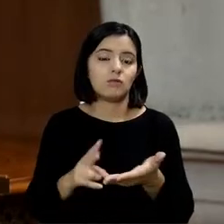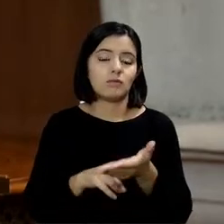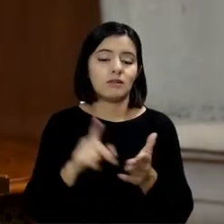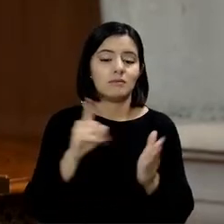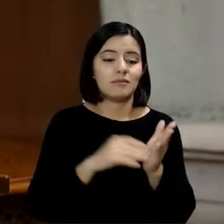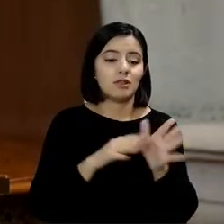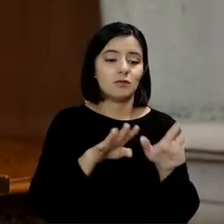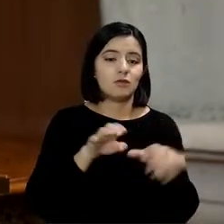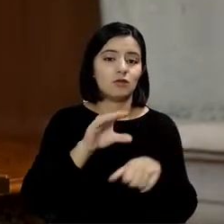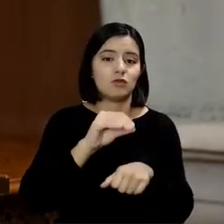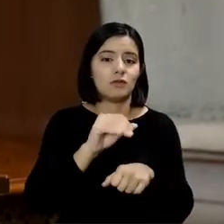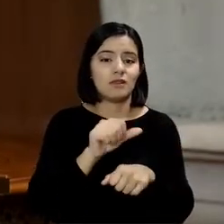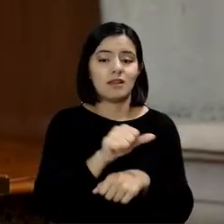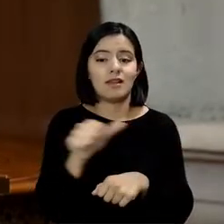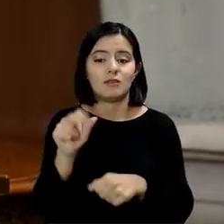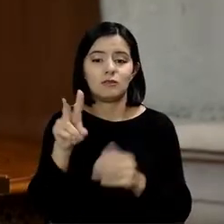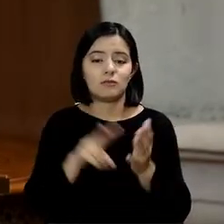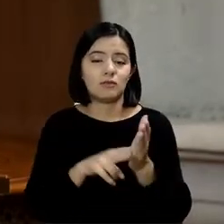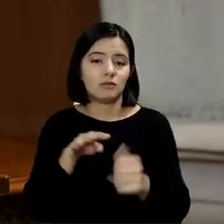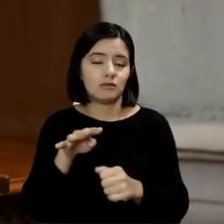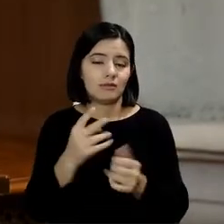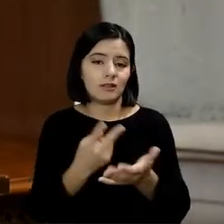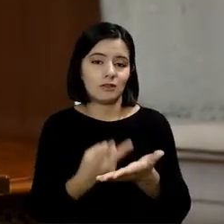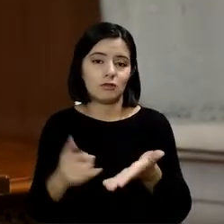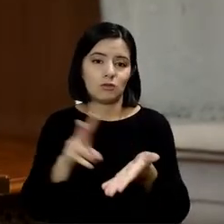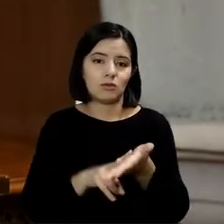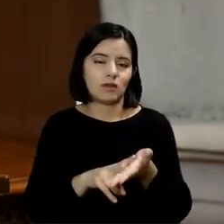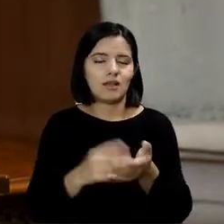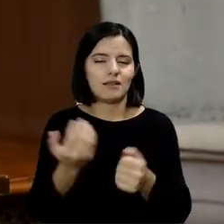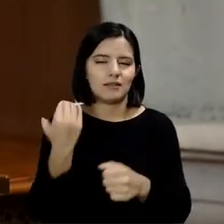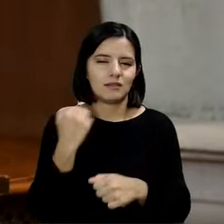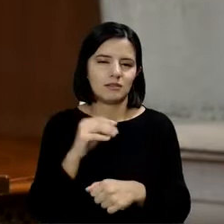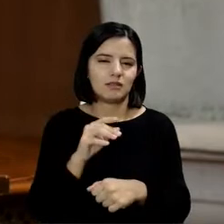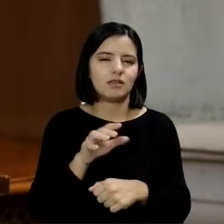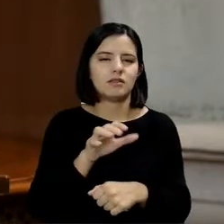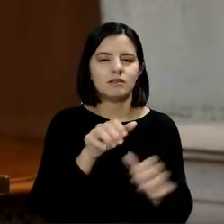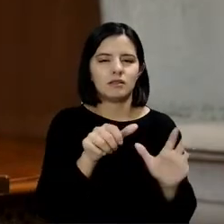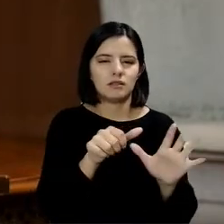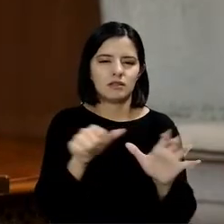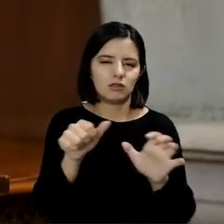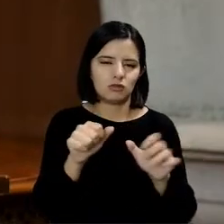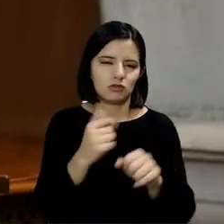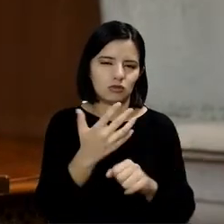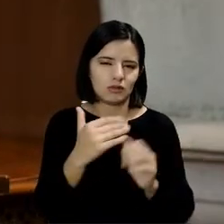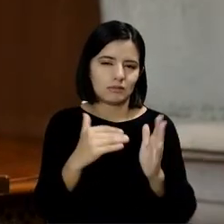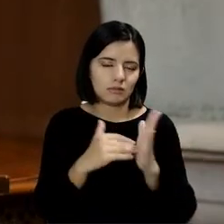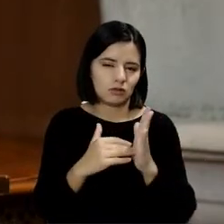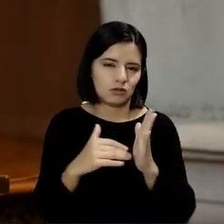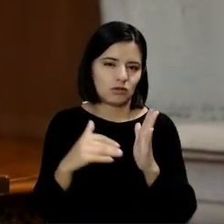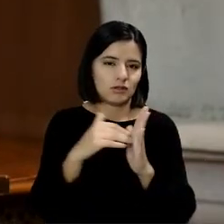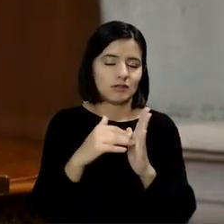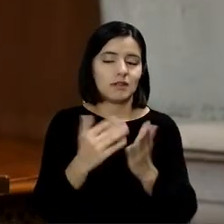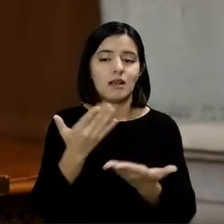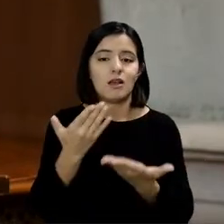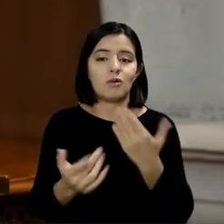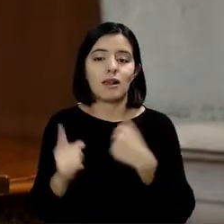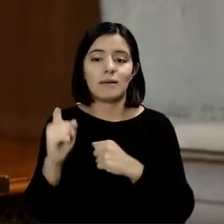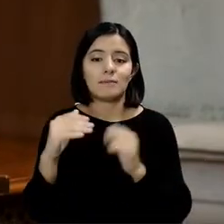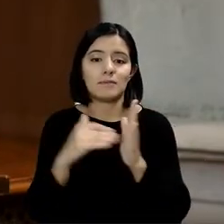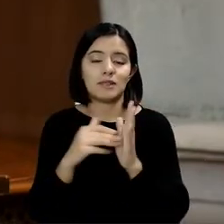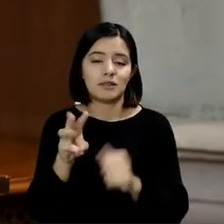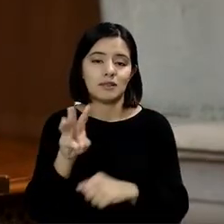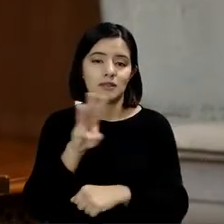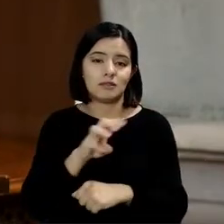2019, pasando de 650 millones a 1.300 millones. Casi la mitad de las personas con